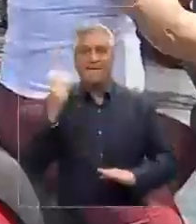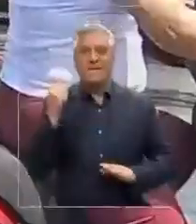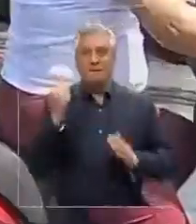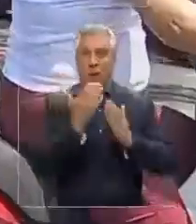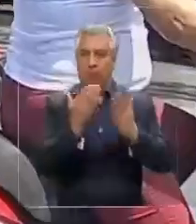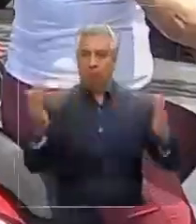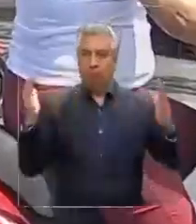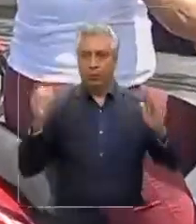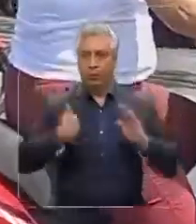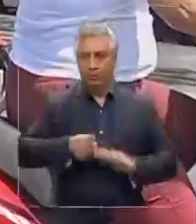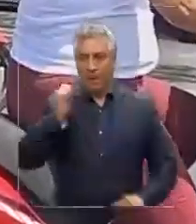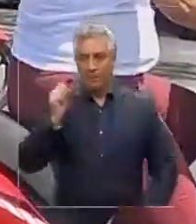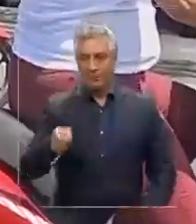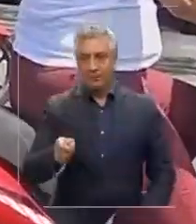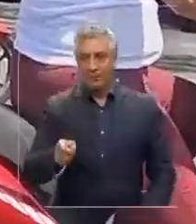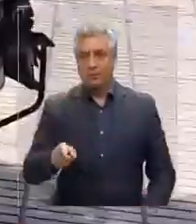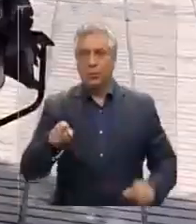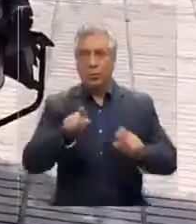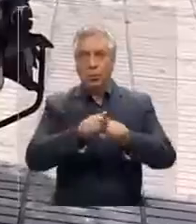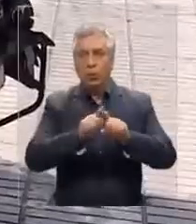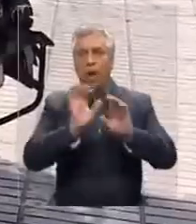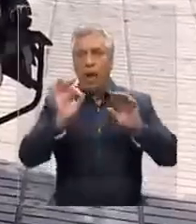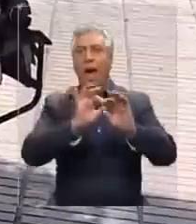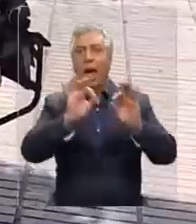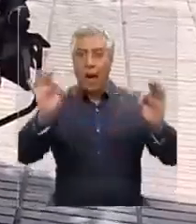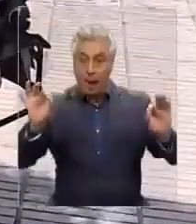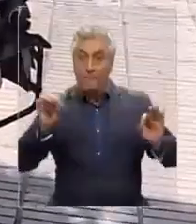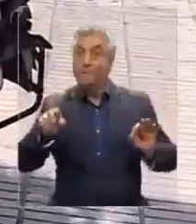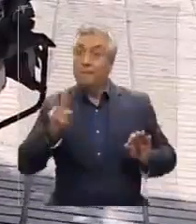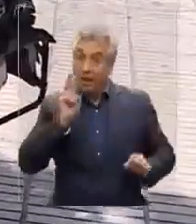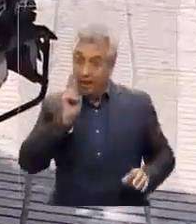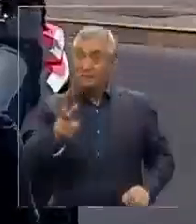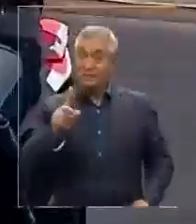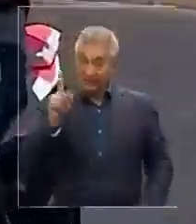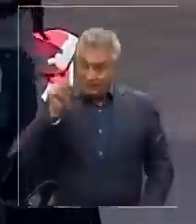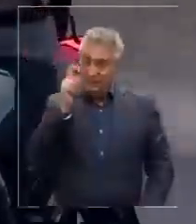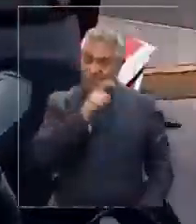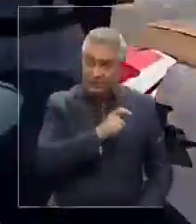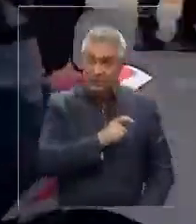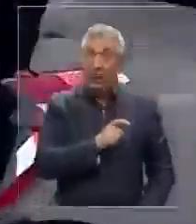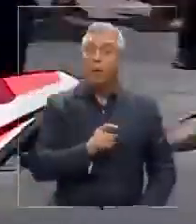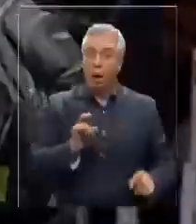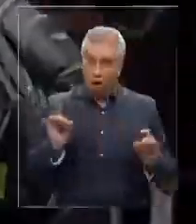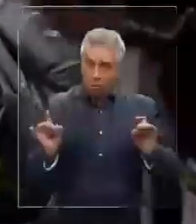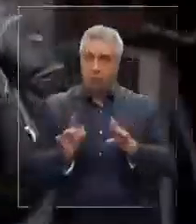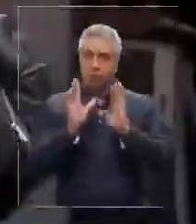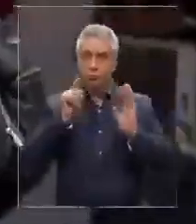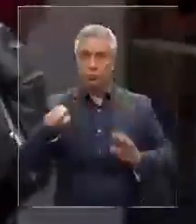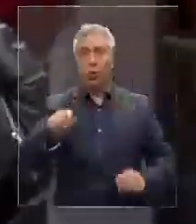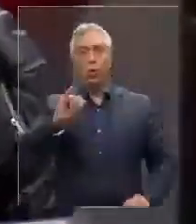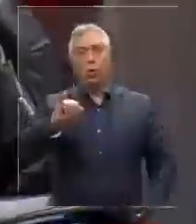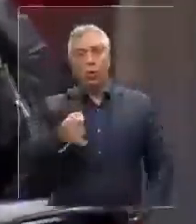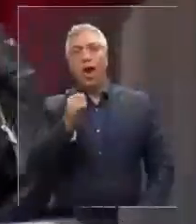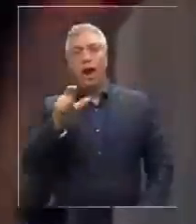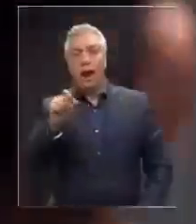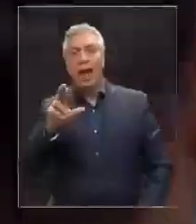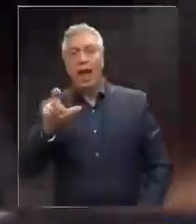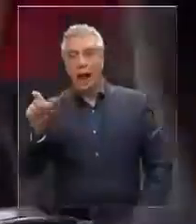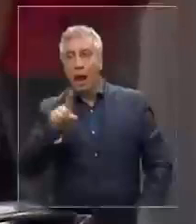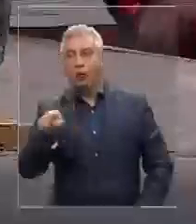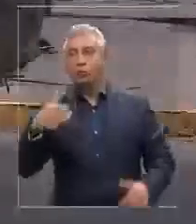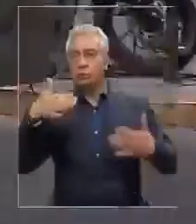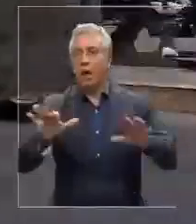volumen. Accidentes como encontrarse con alambres en la ruta puede sonar difícil que suceda, pero ocurre. Le pasó a Juan Carlos, que gracias a la